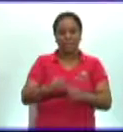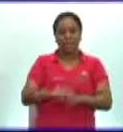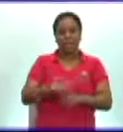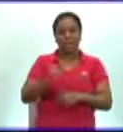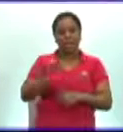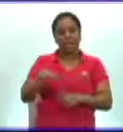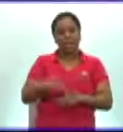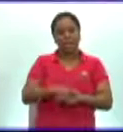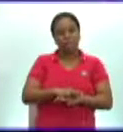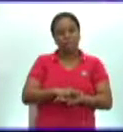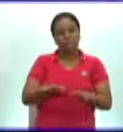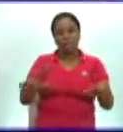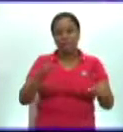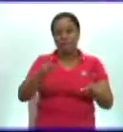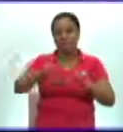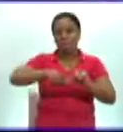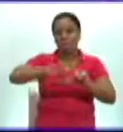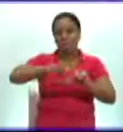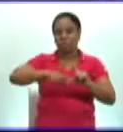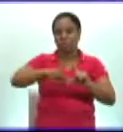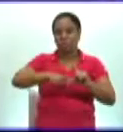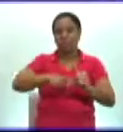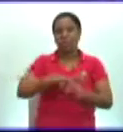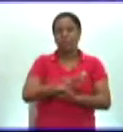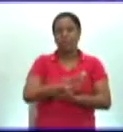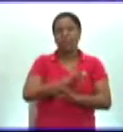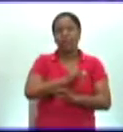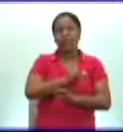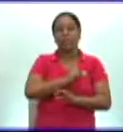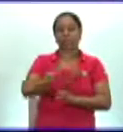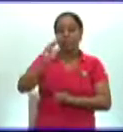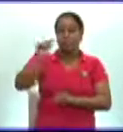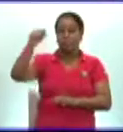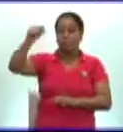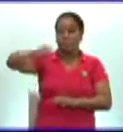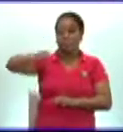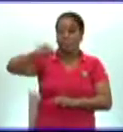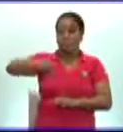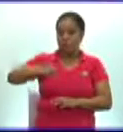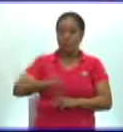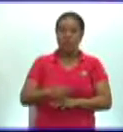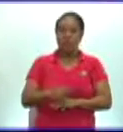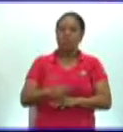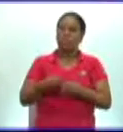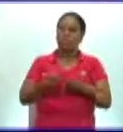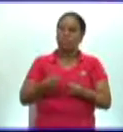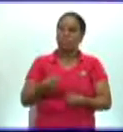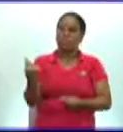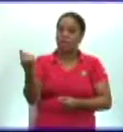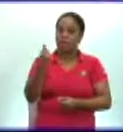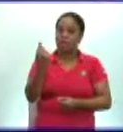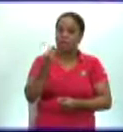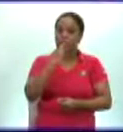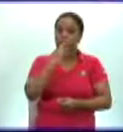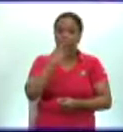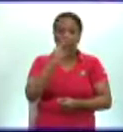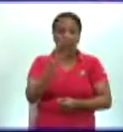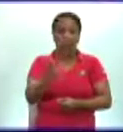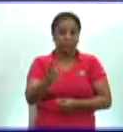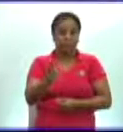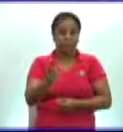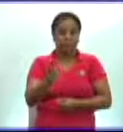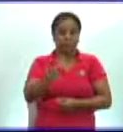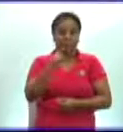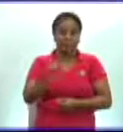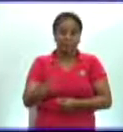aquí, bueno, el contenido que queríamos abordar en el día de hoy y hemos contestado las primeras preguntas. ¿Puede un cuerpo estar en